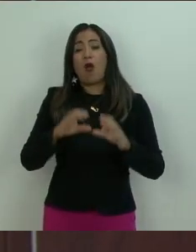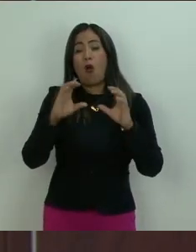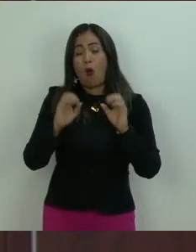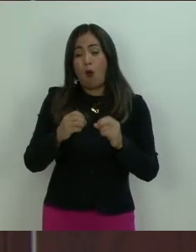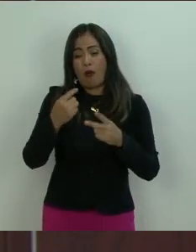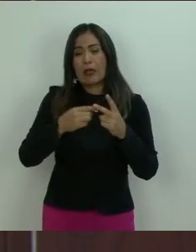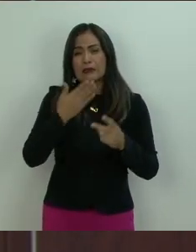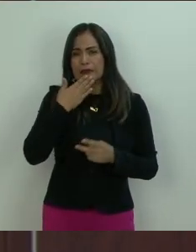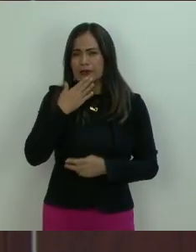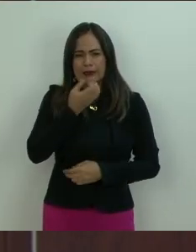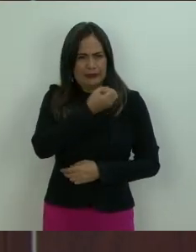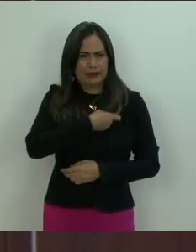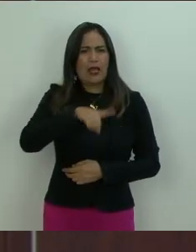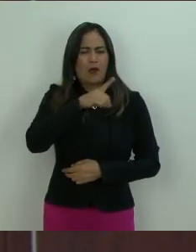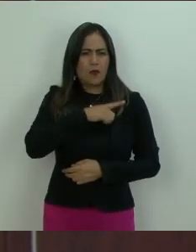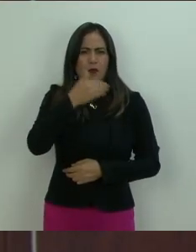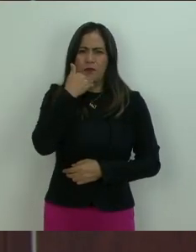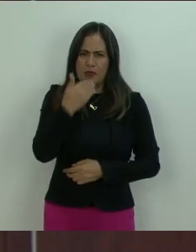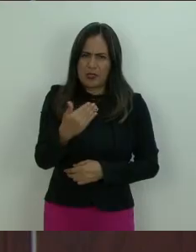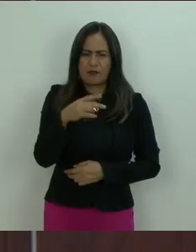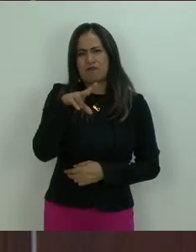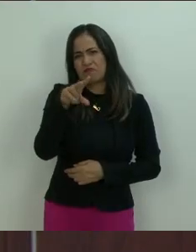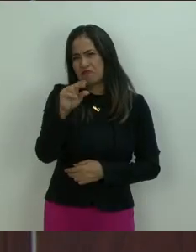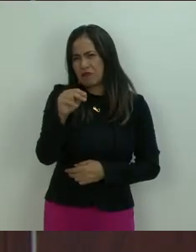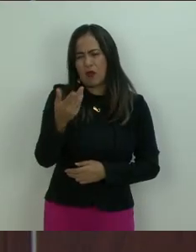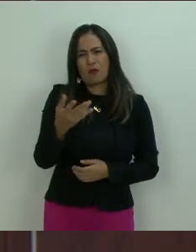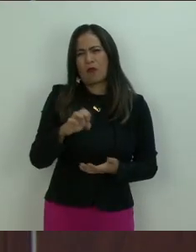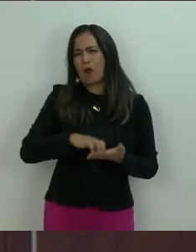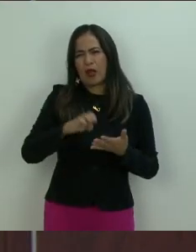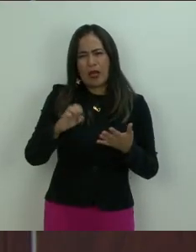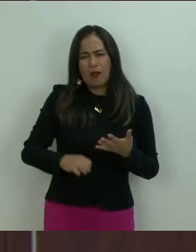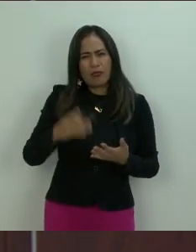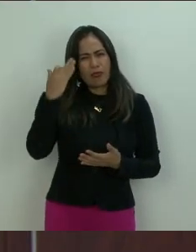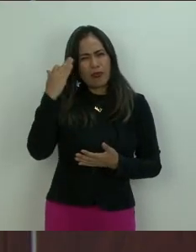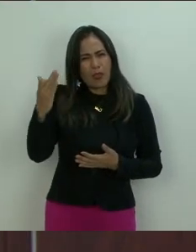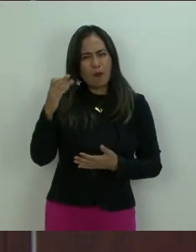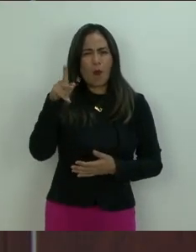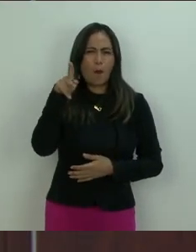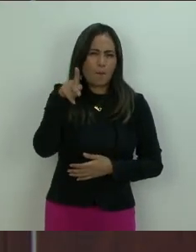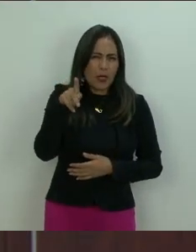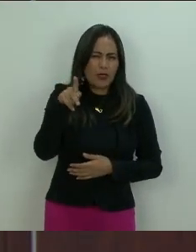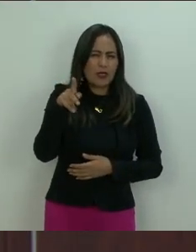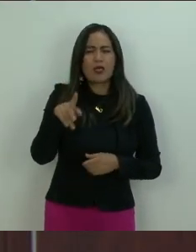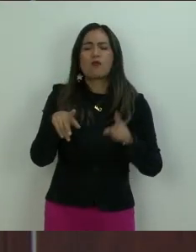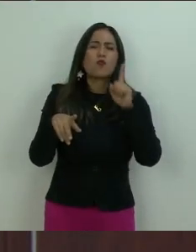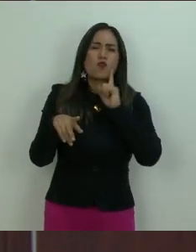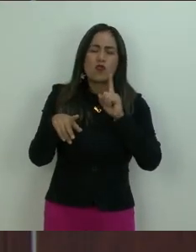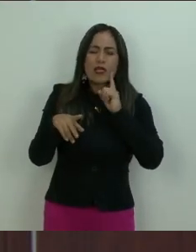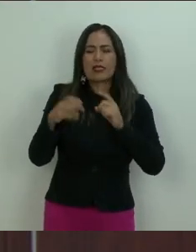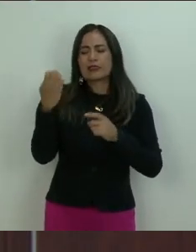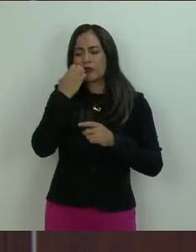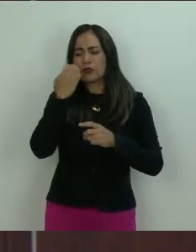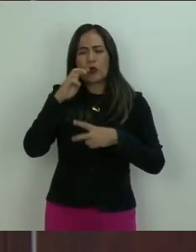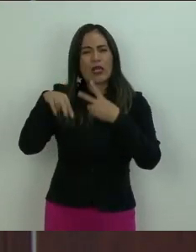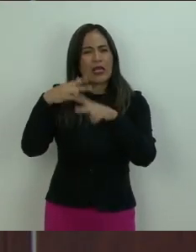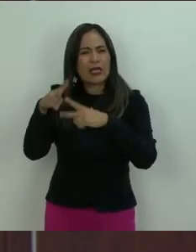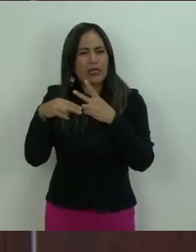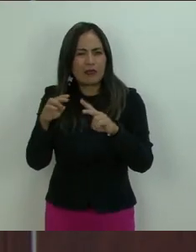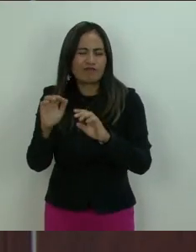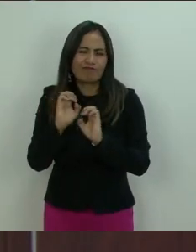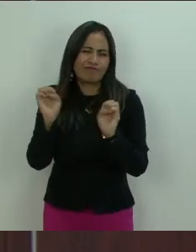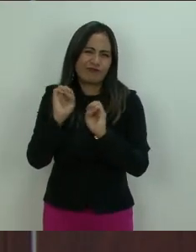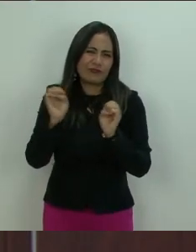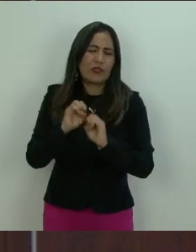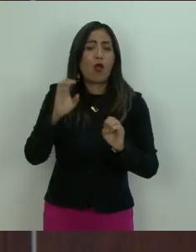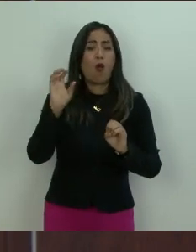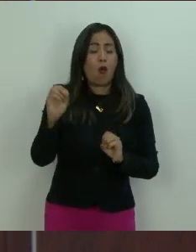salud idóneas. Por ejemplo, en los periodos menstruales, las niñas dejan de ir a la escuela o les piden que ya empiecen